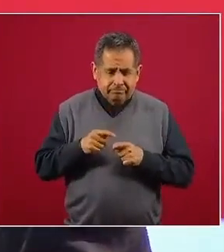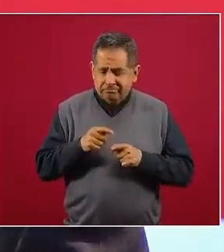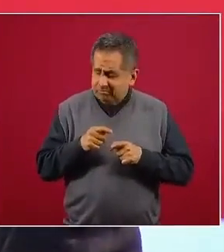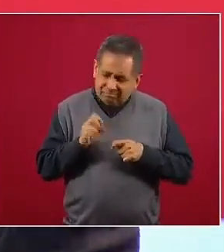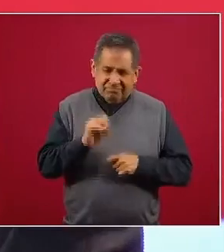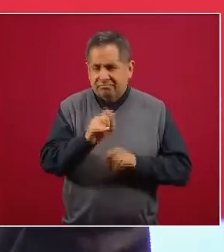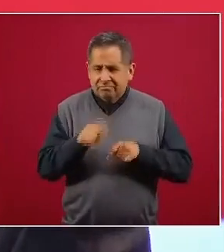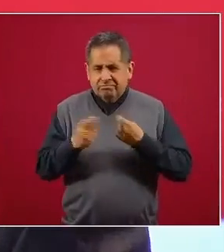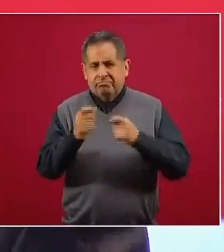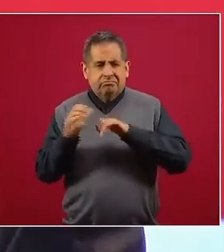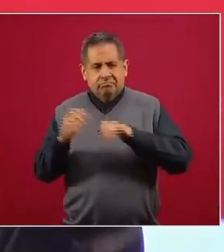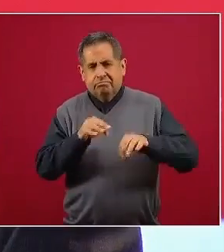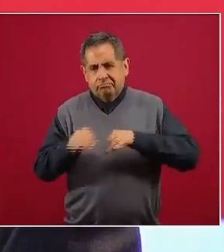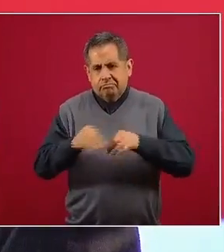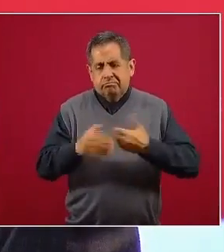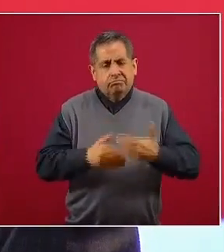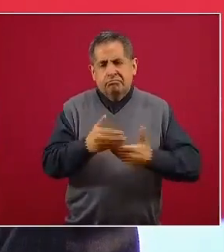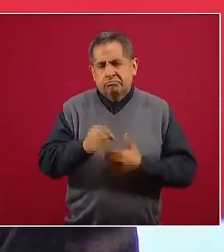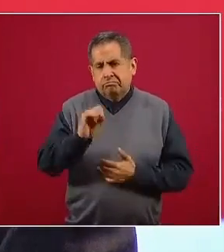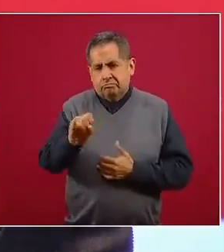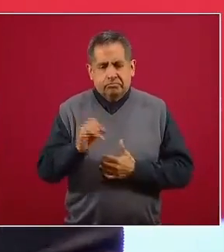tomó, para